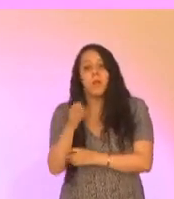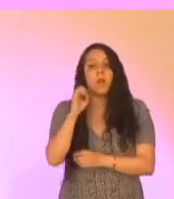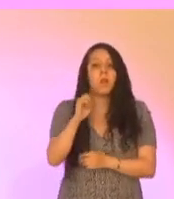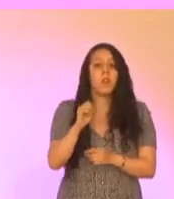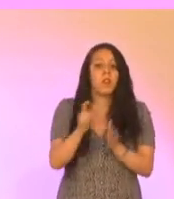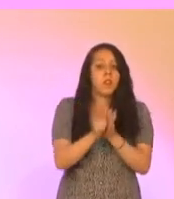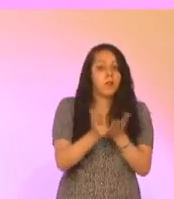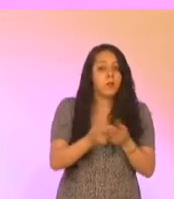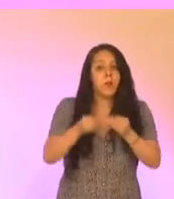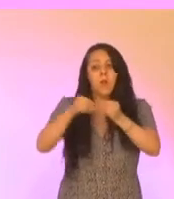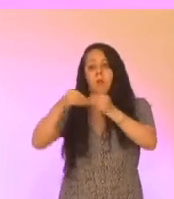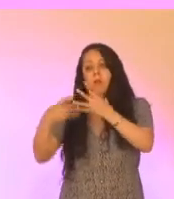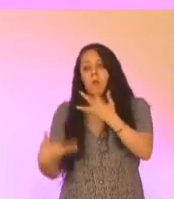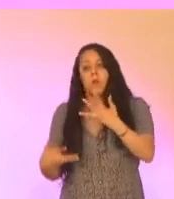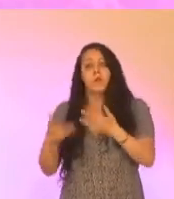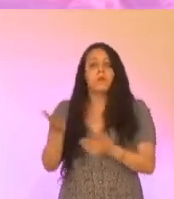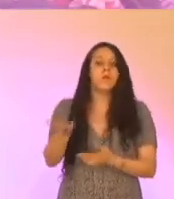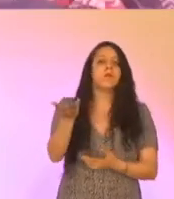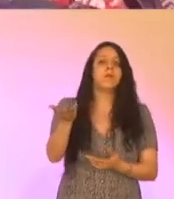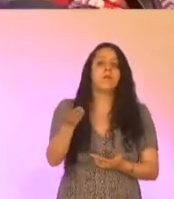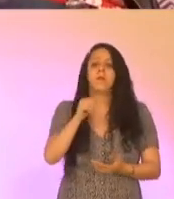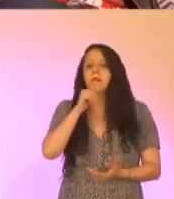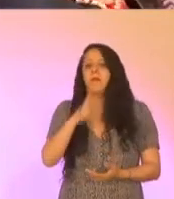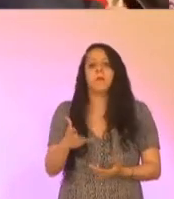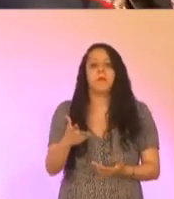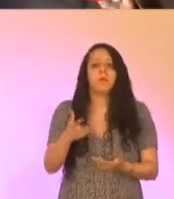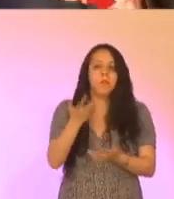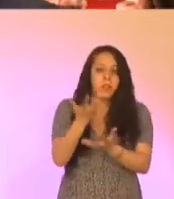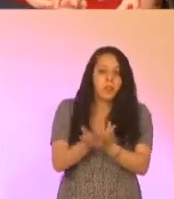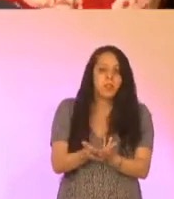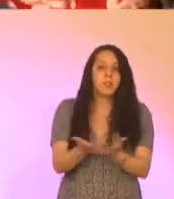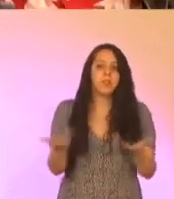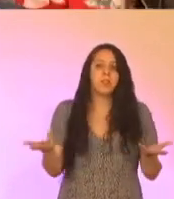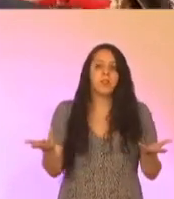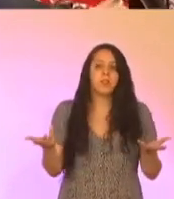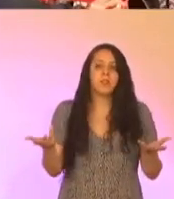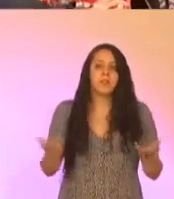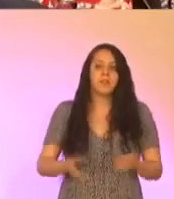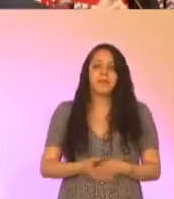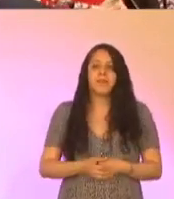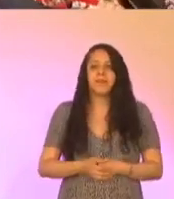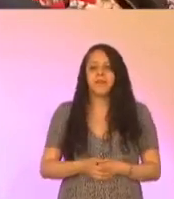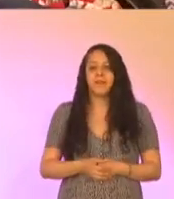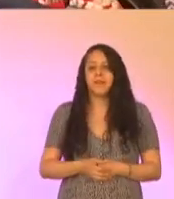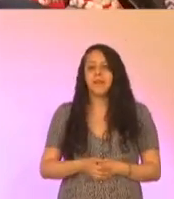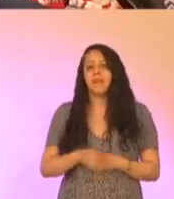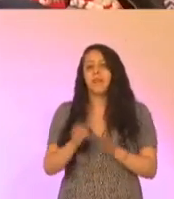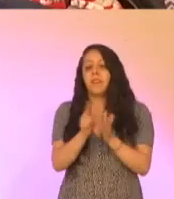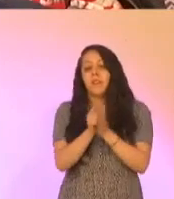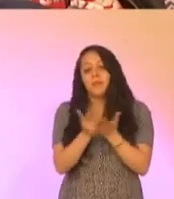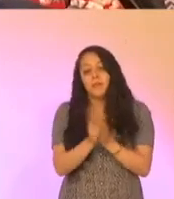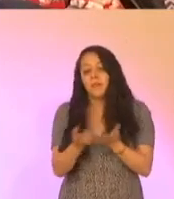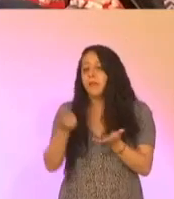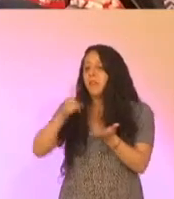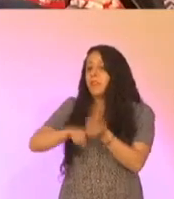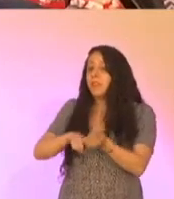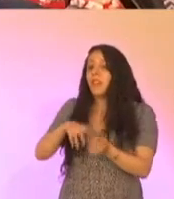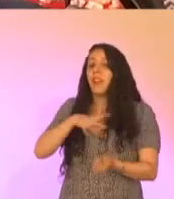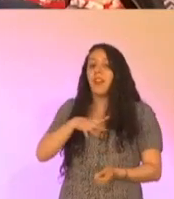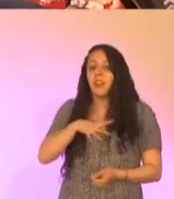día de descanso también este pero si digamos en el libro se reflejan todas todas estas estas